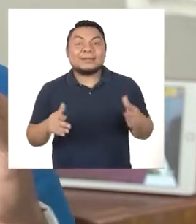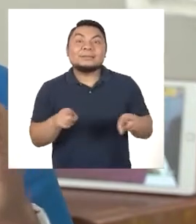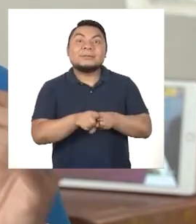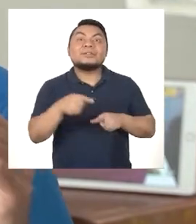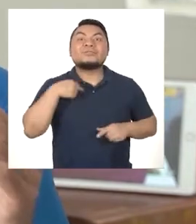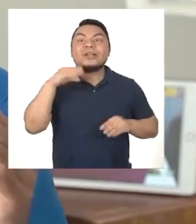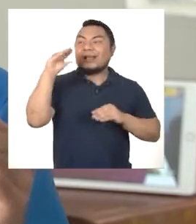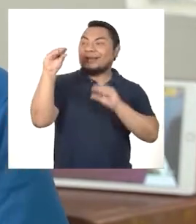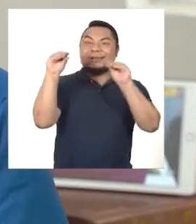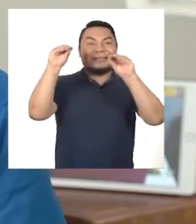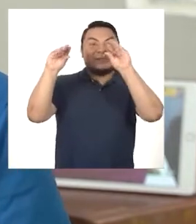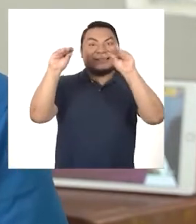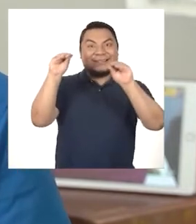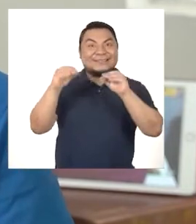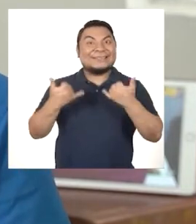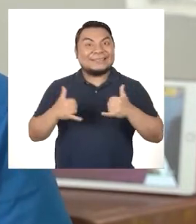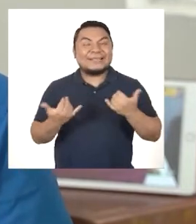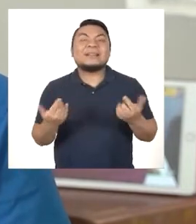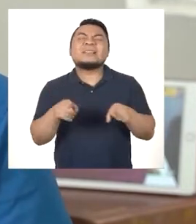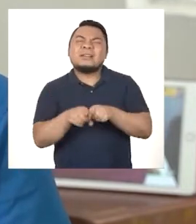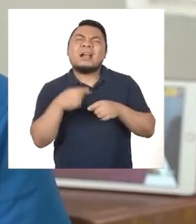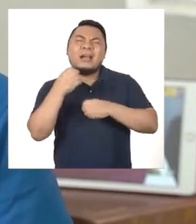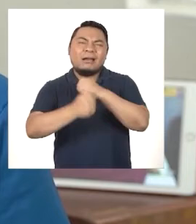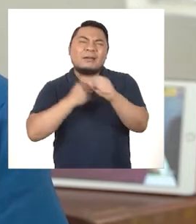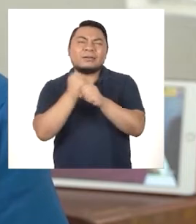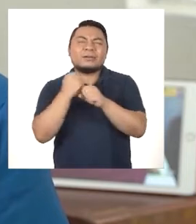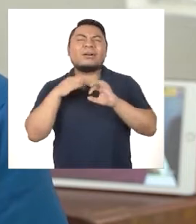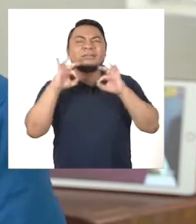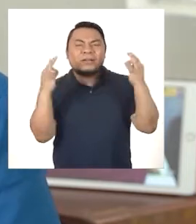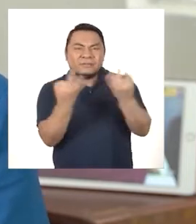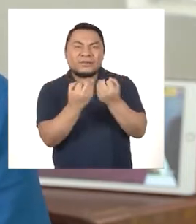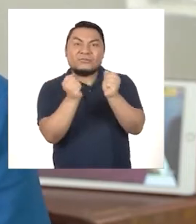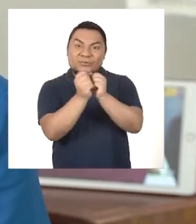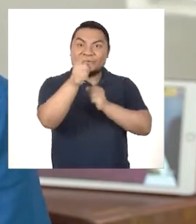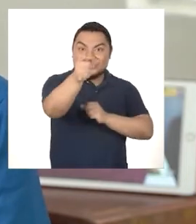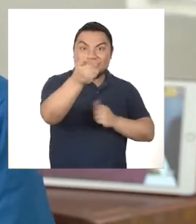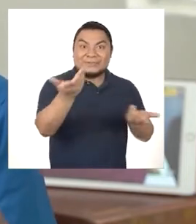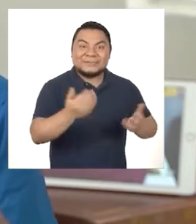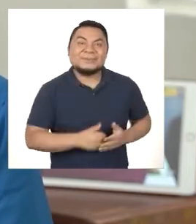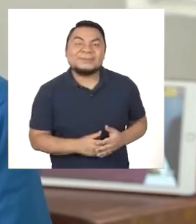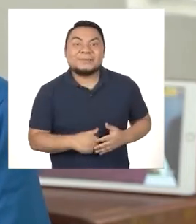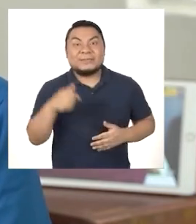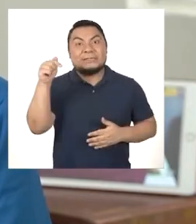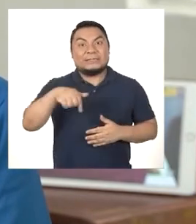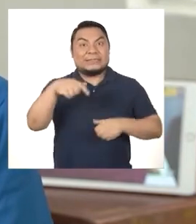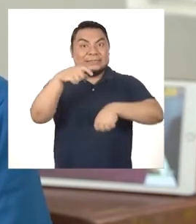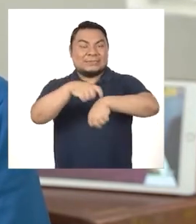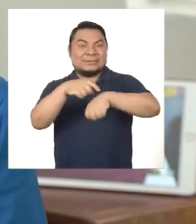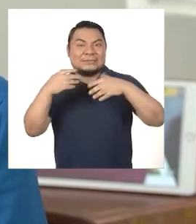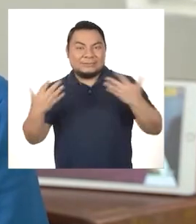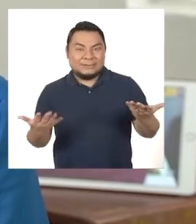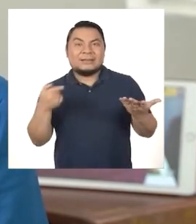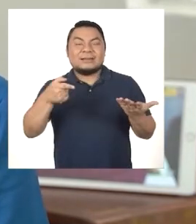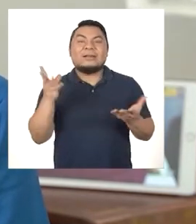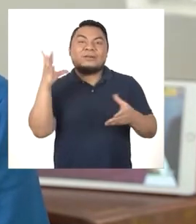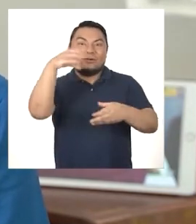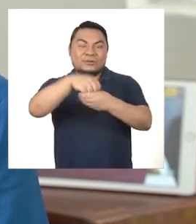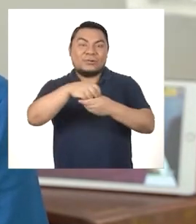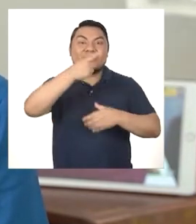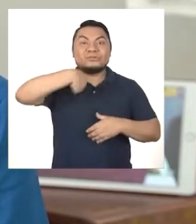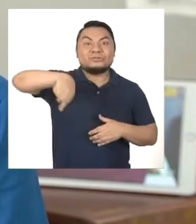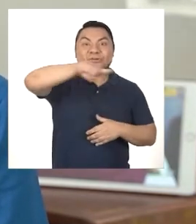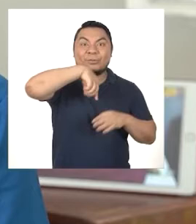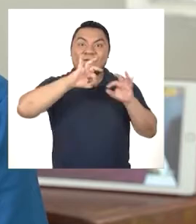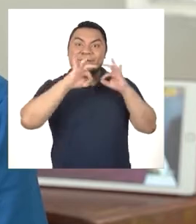soy titiritero y hace muchos años que trabajo con familias como la tuya. En este espacio, que forma parte del programa